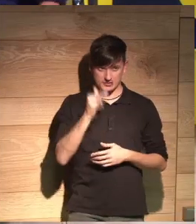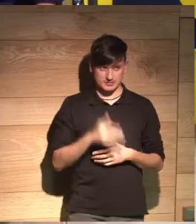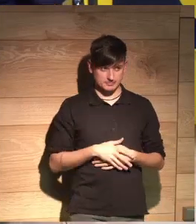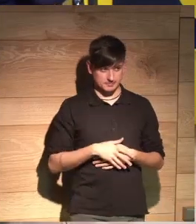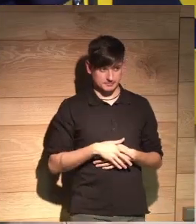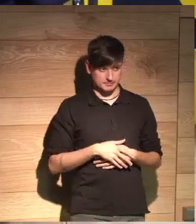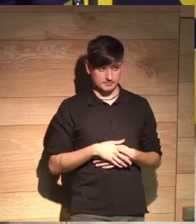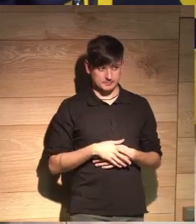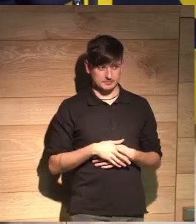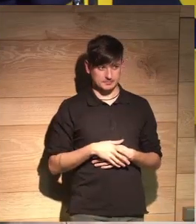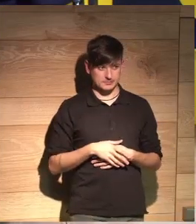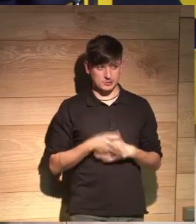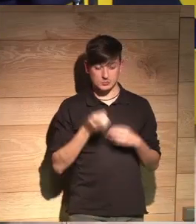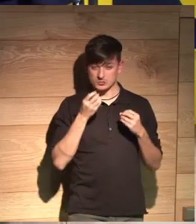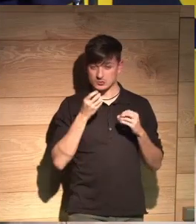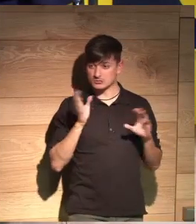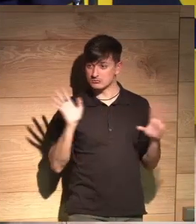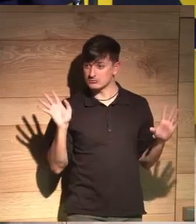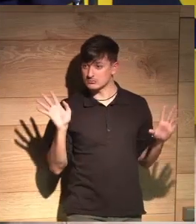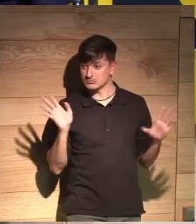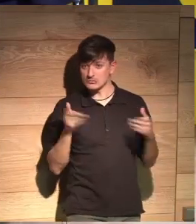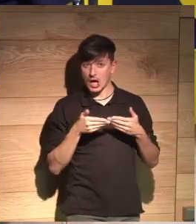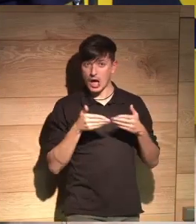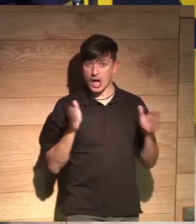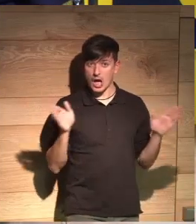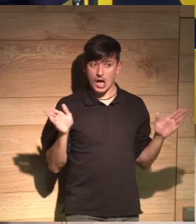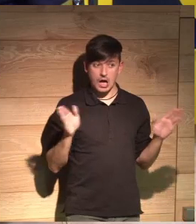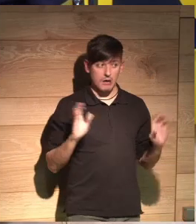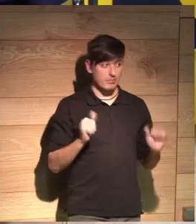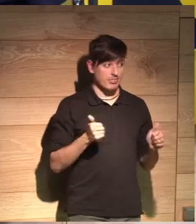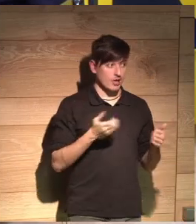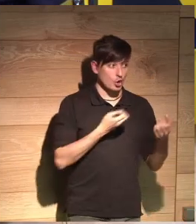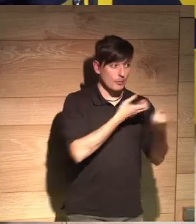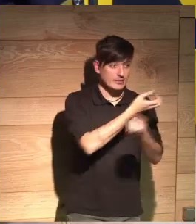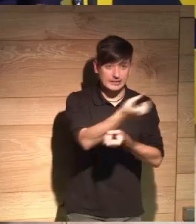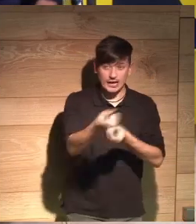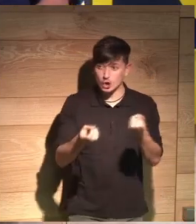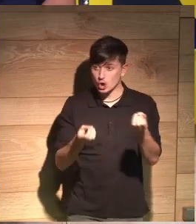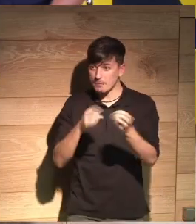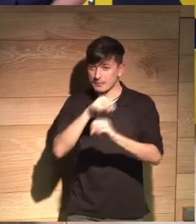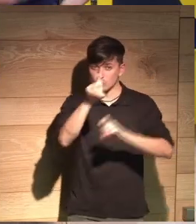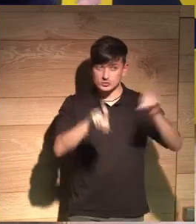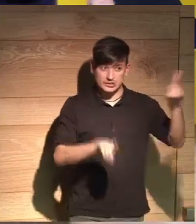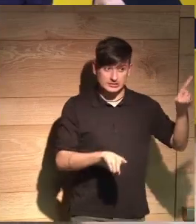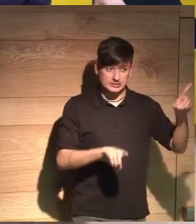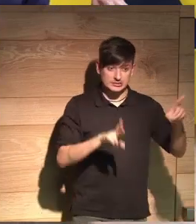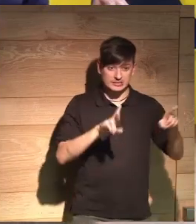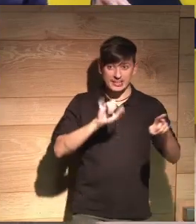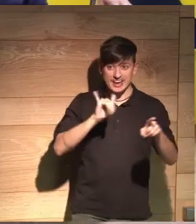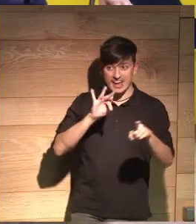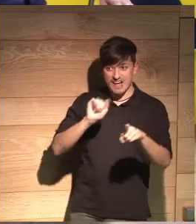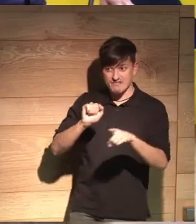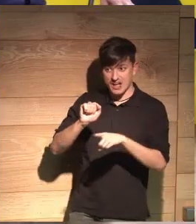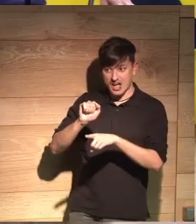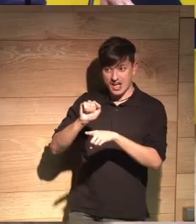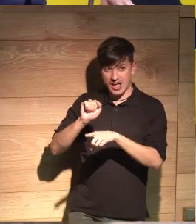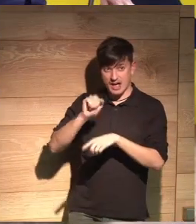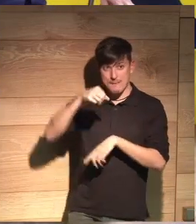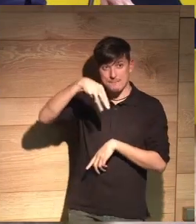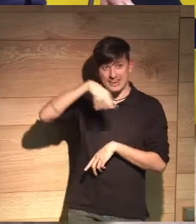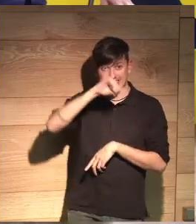propuestas de este tipo vamos a abrir el turno de comentarios y de preguntas rafa martínez simancas es perdón